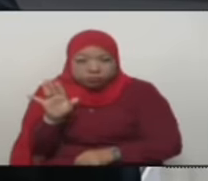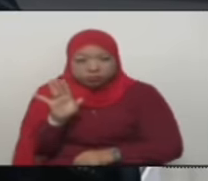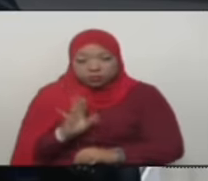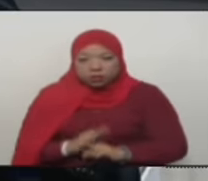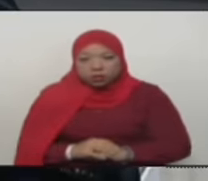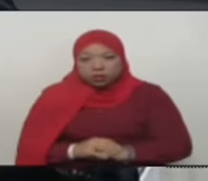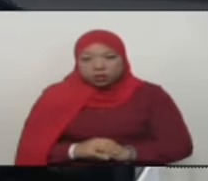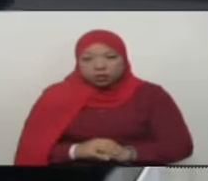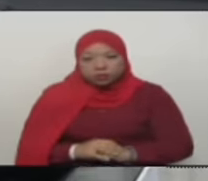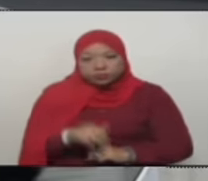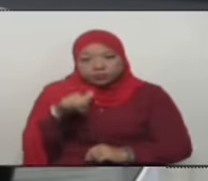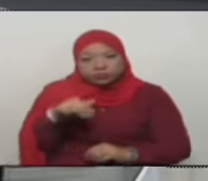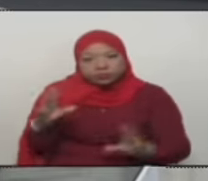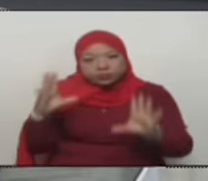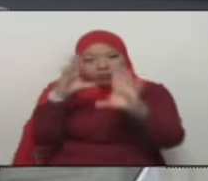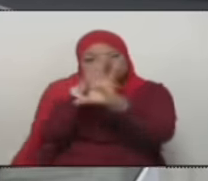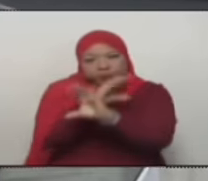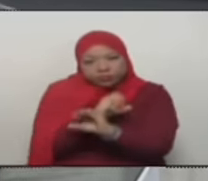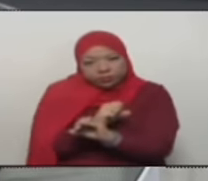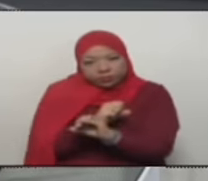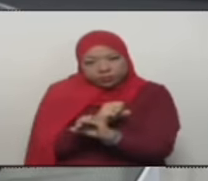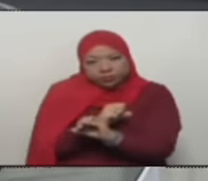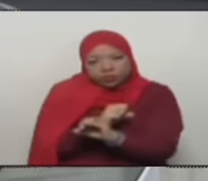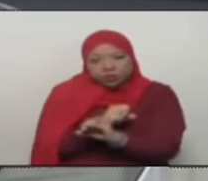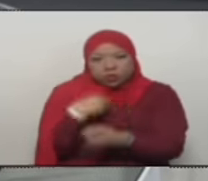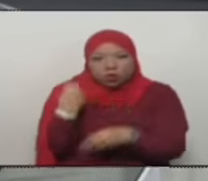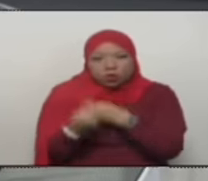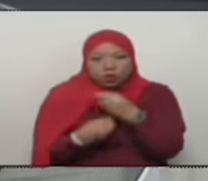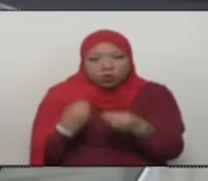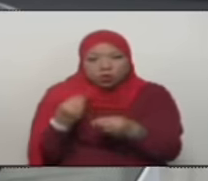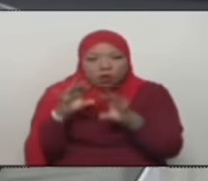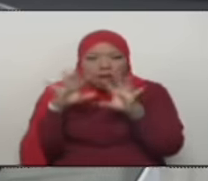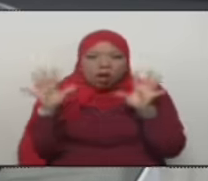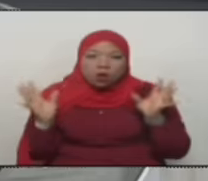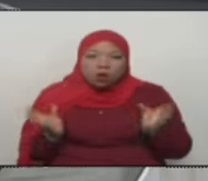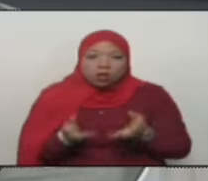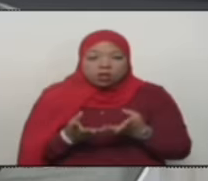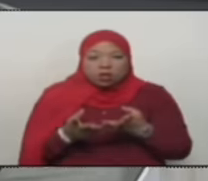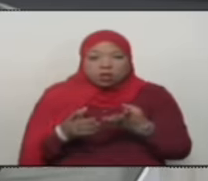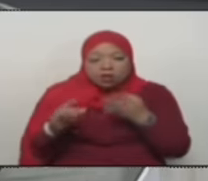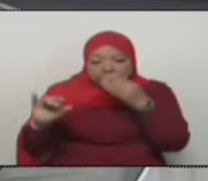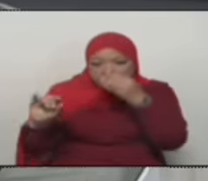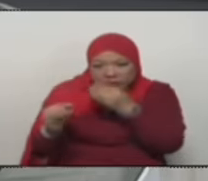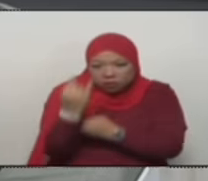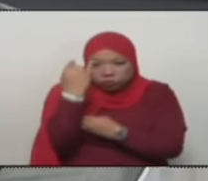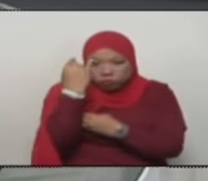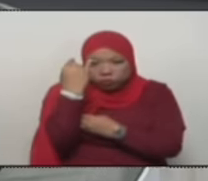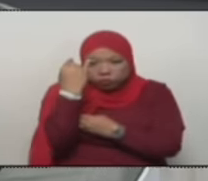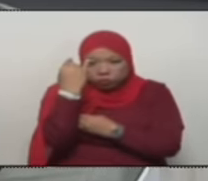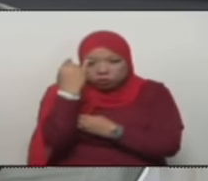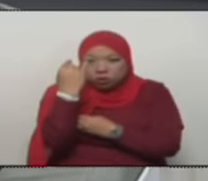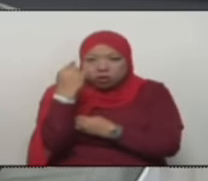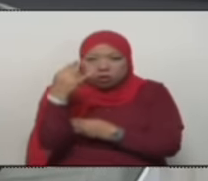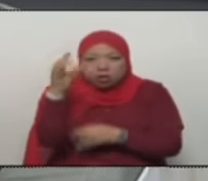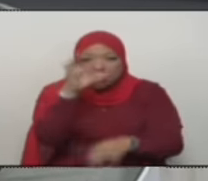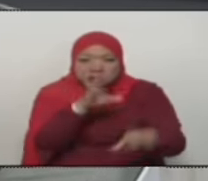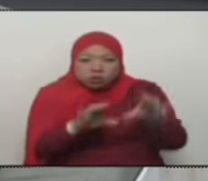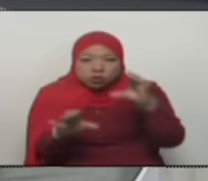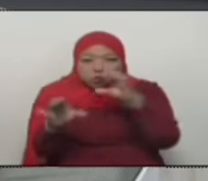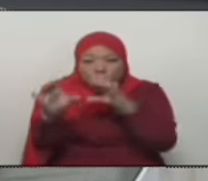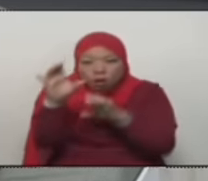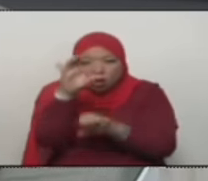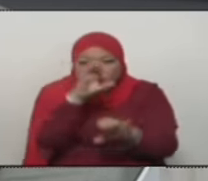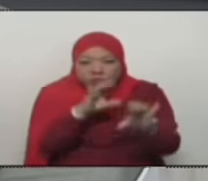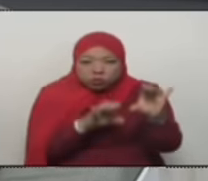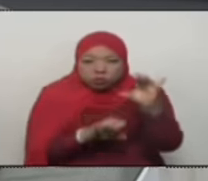esta. Esa noche ellos crearon al mundo una trampa con cariz científico, que ellos